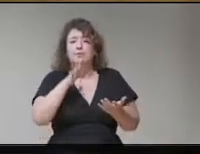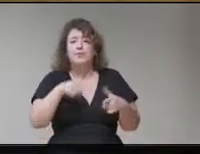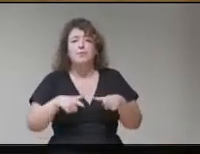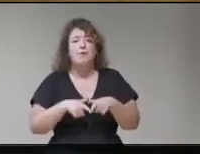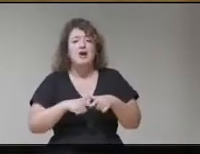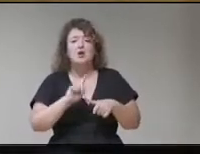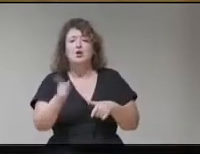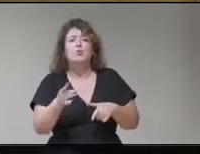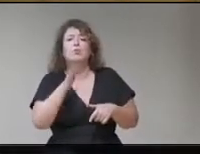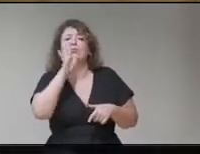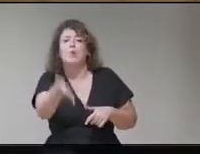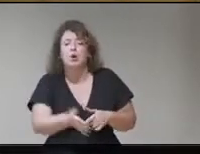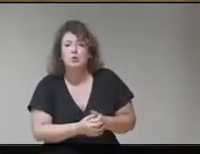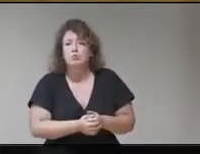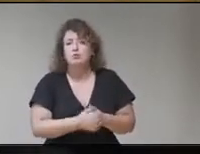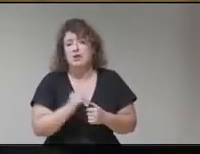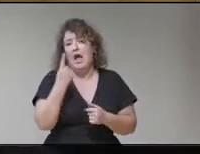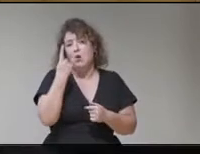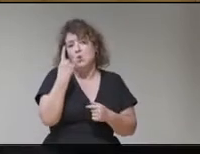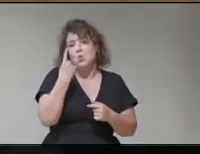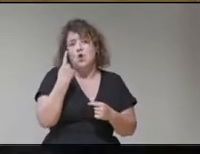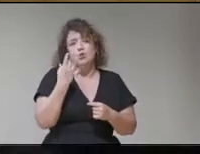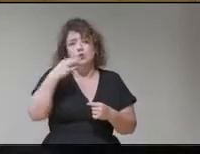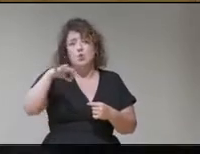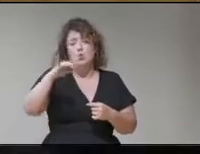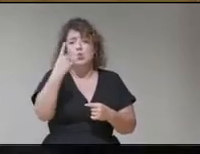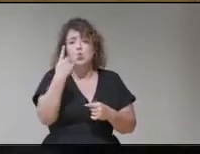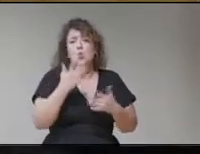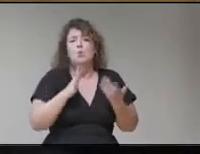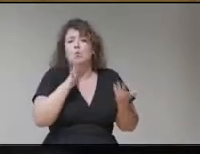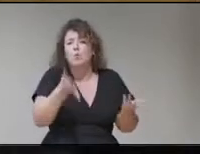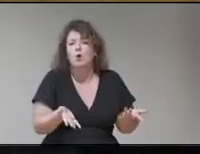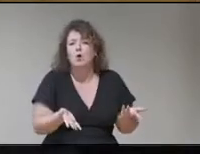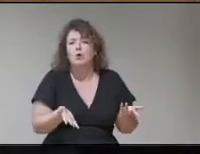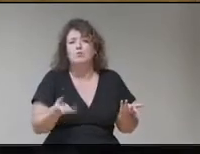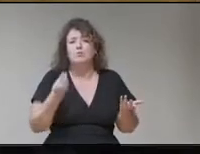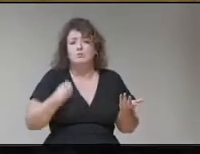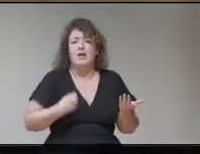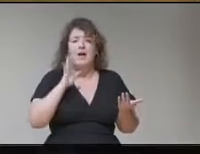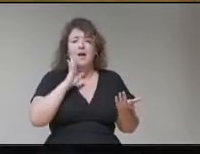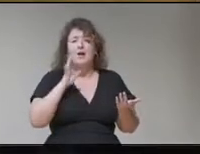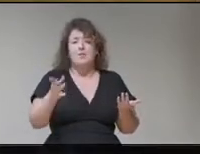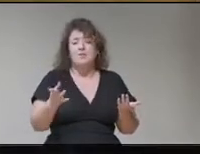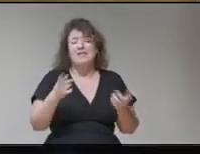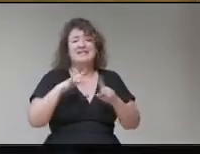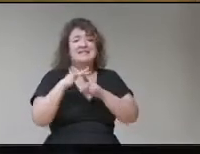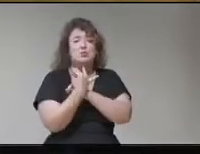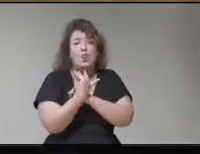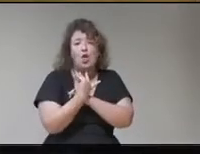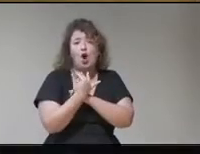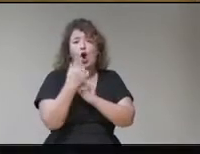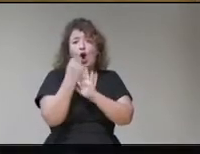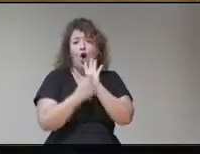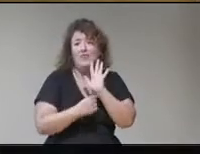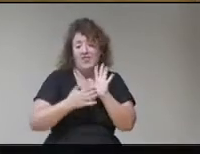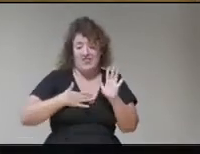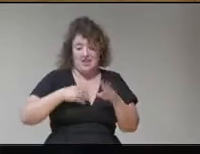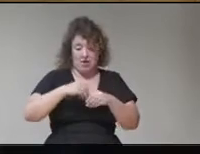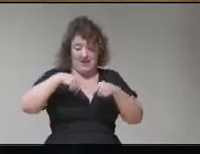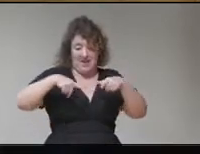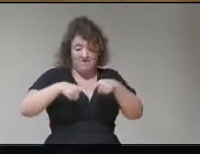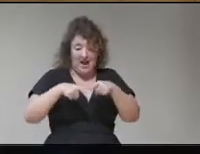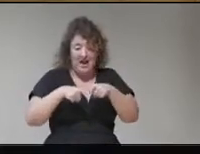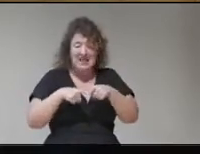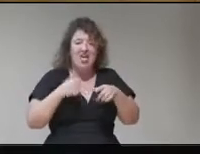lo mismo cuando tenemos un solo lactobacilo? Pues simplemente porque lo que ocurre es que las condiciones que hay en la propia vagina,